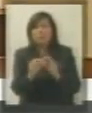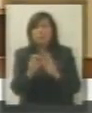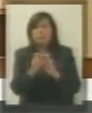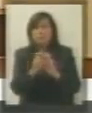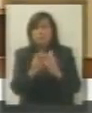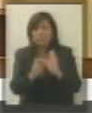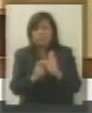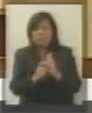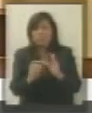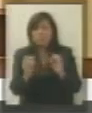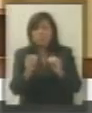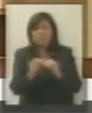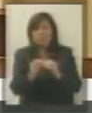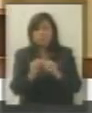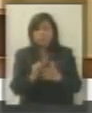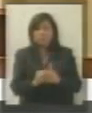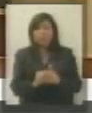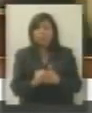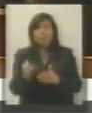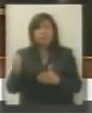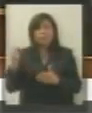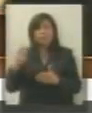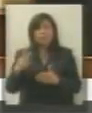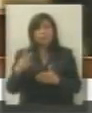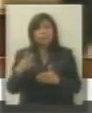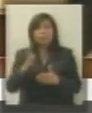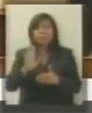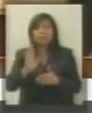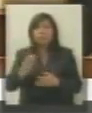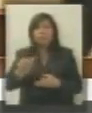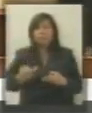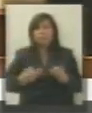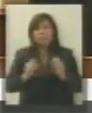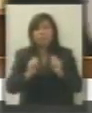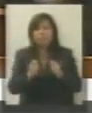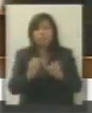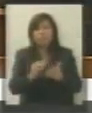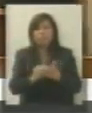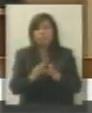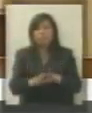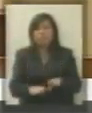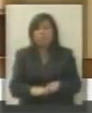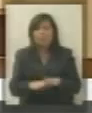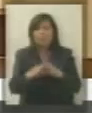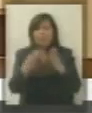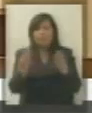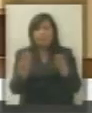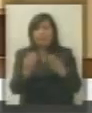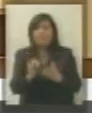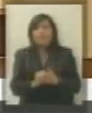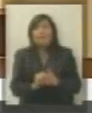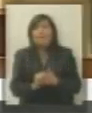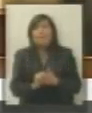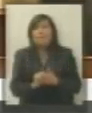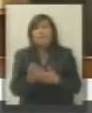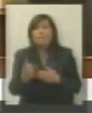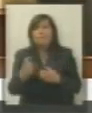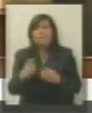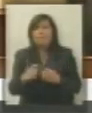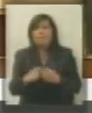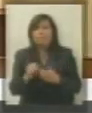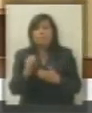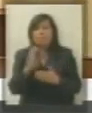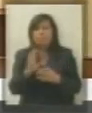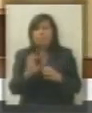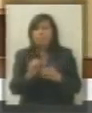programas destinados para ese fin, duplicando sus presupuestos para brindar una mayor cobertura y focalizando su intervención